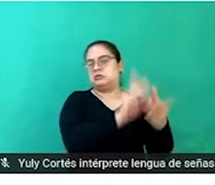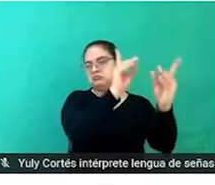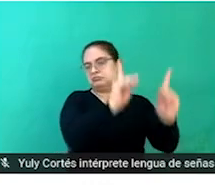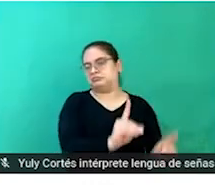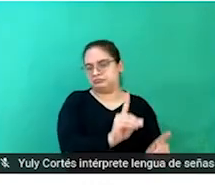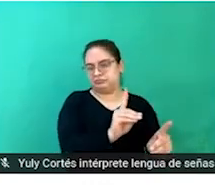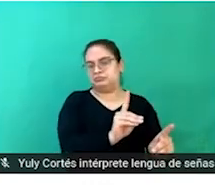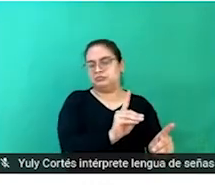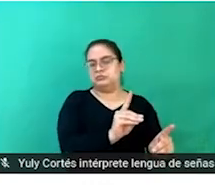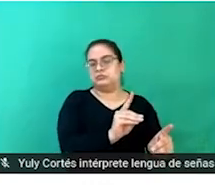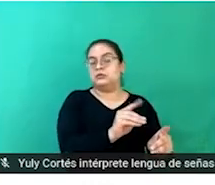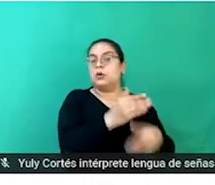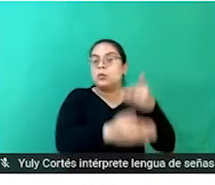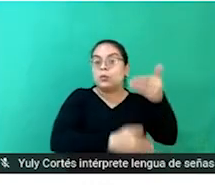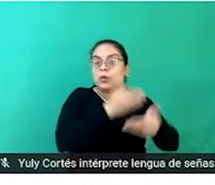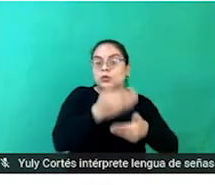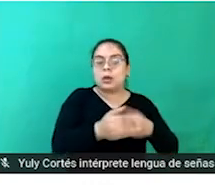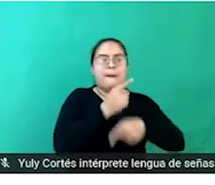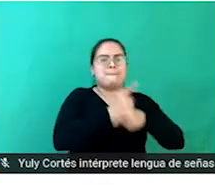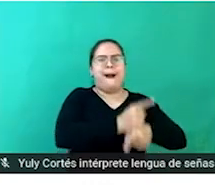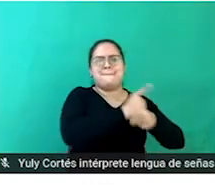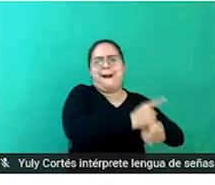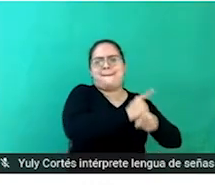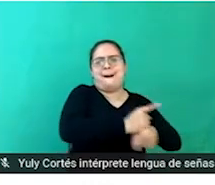de optimizar procesos y tomar